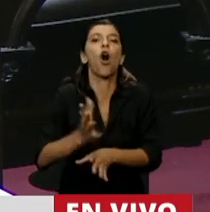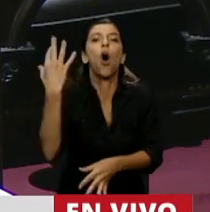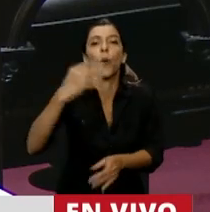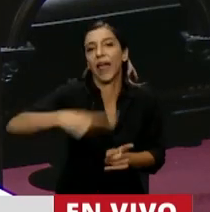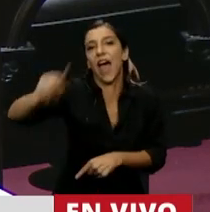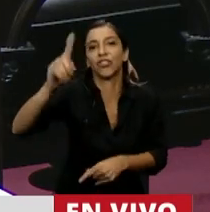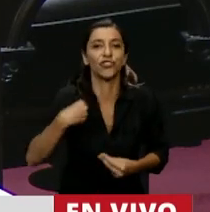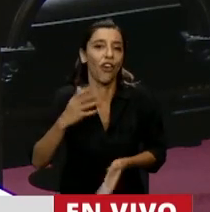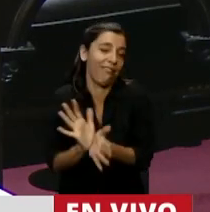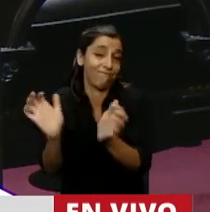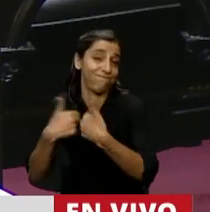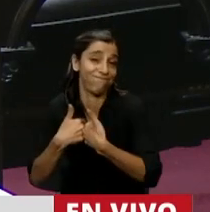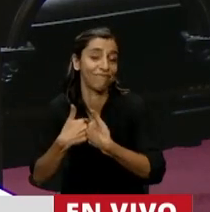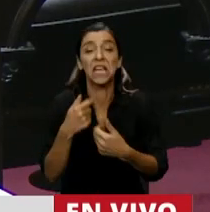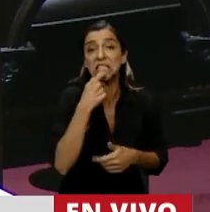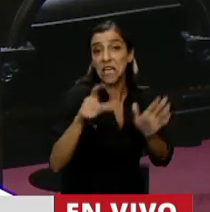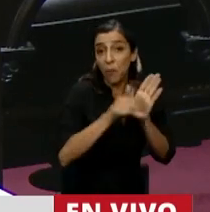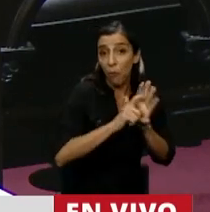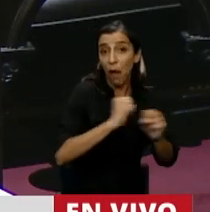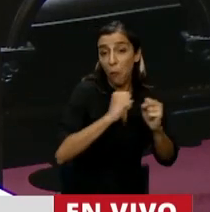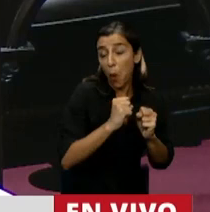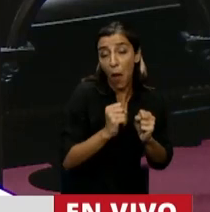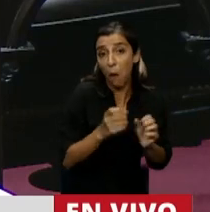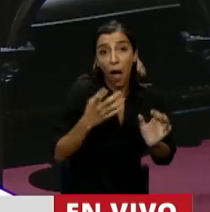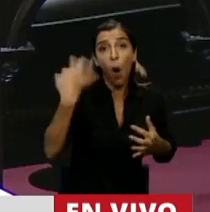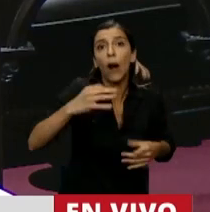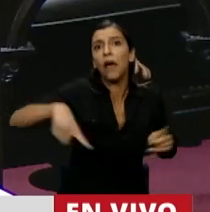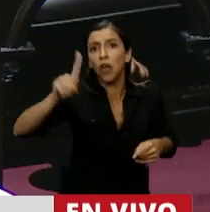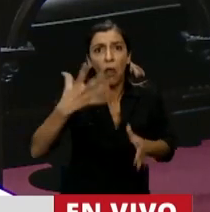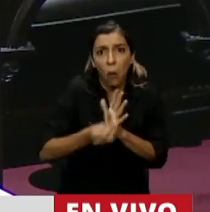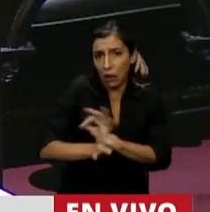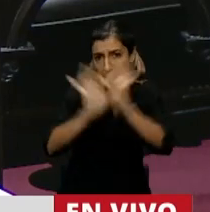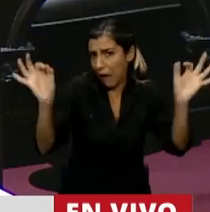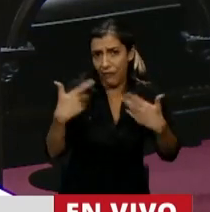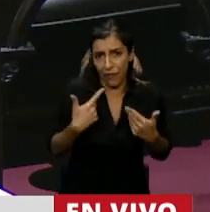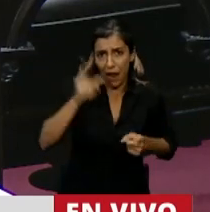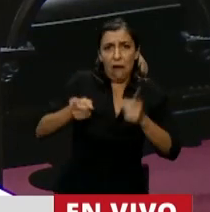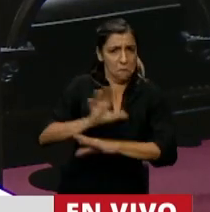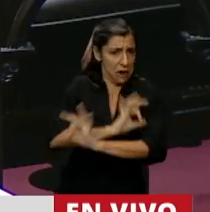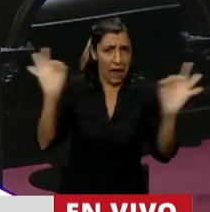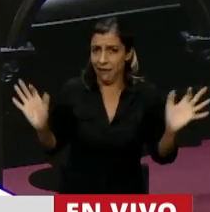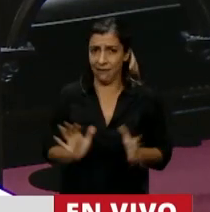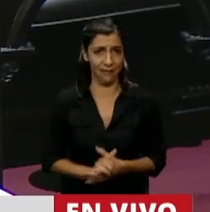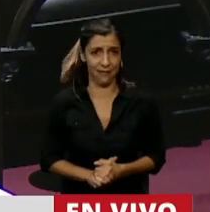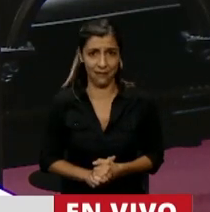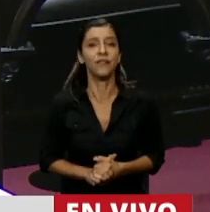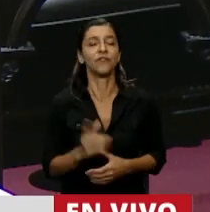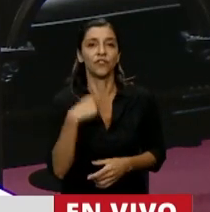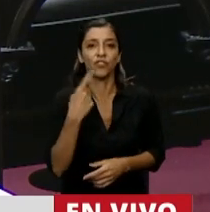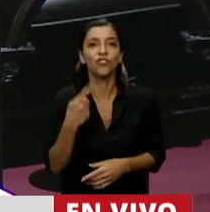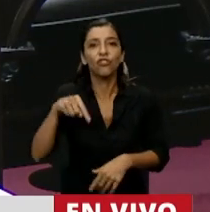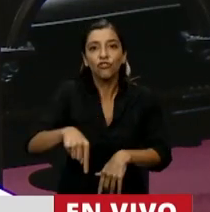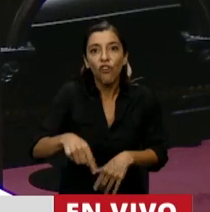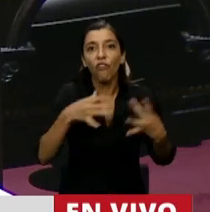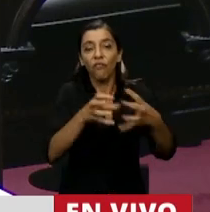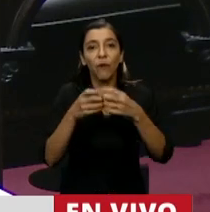ninguna mujer ni a ningún cuerpo gestante a abortar. Quiero repasar también cómo llegamos hasta acá. Yo estoy convencida de